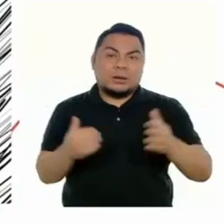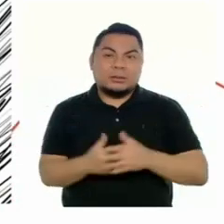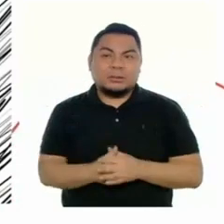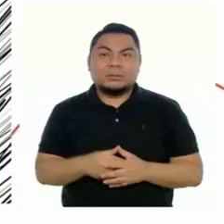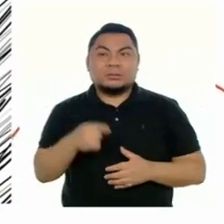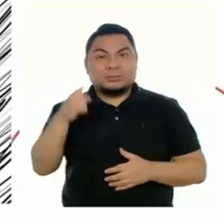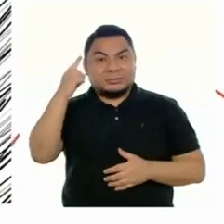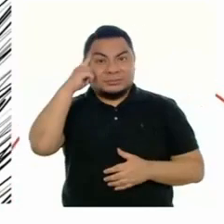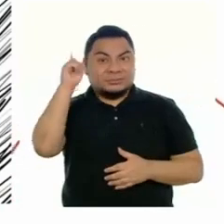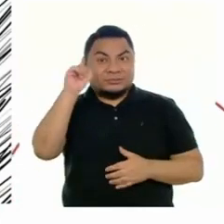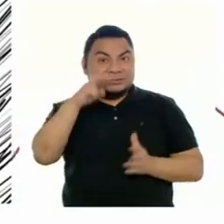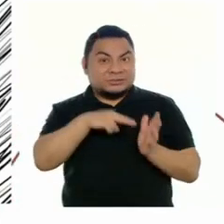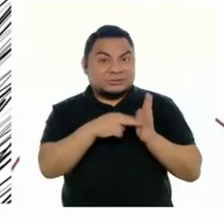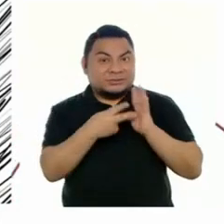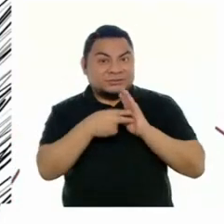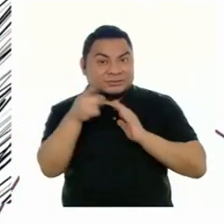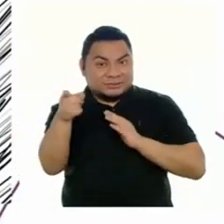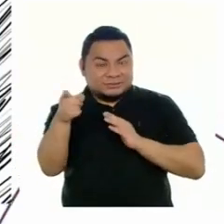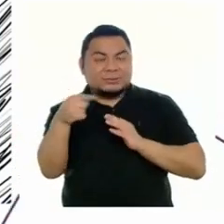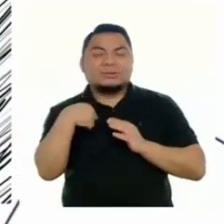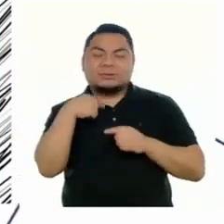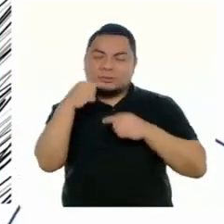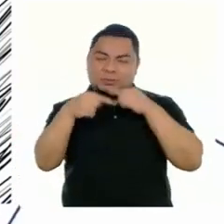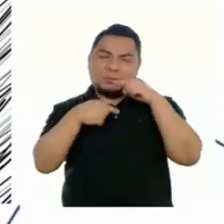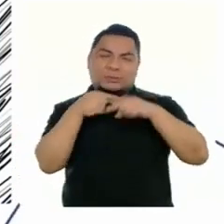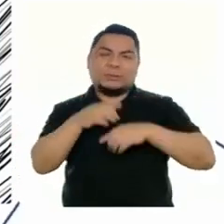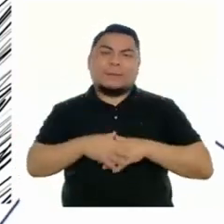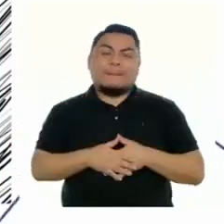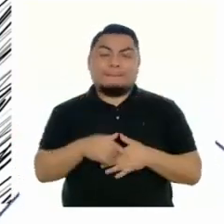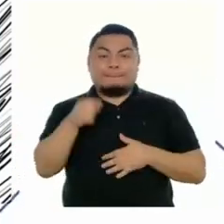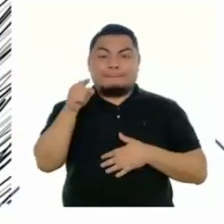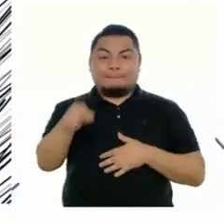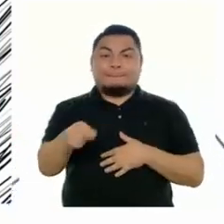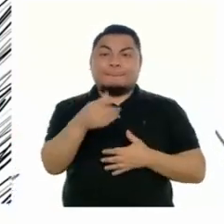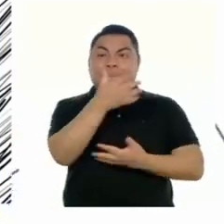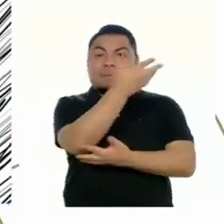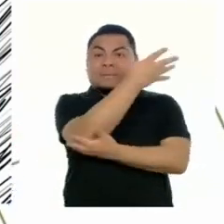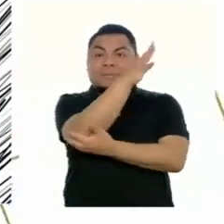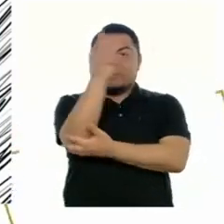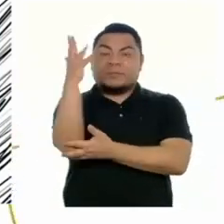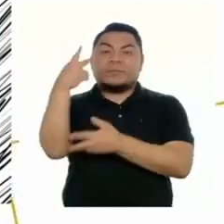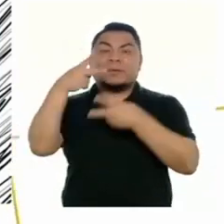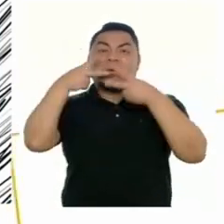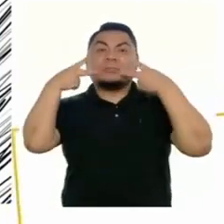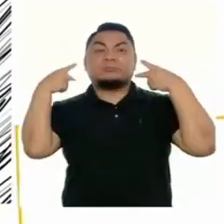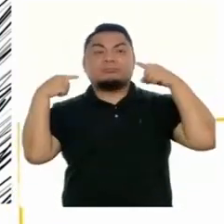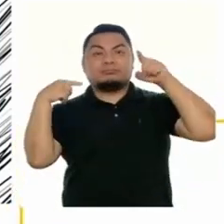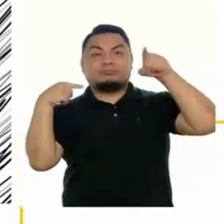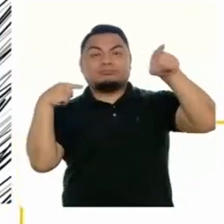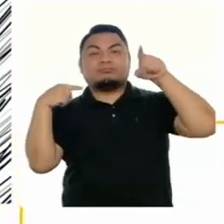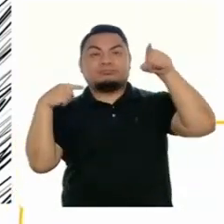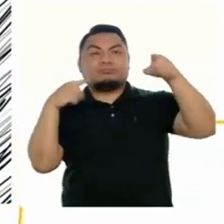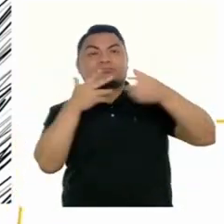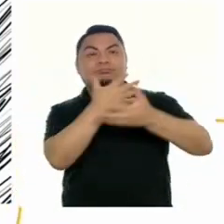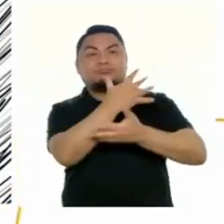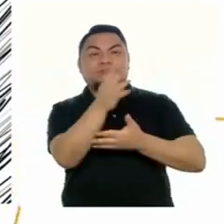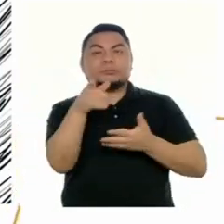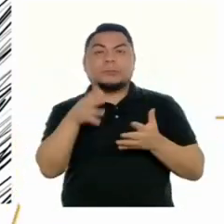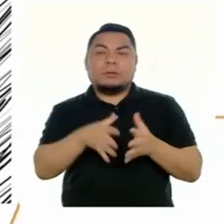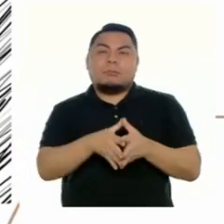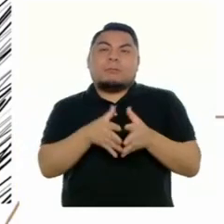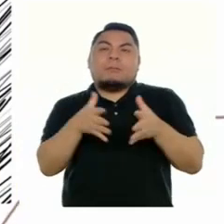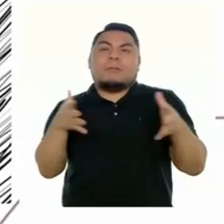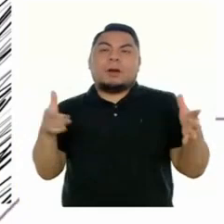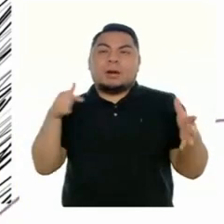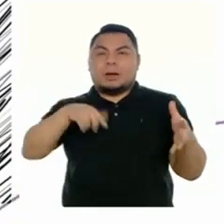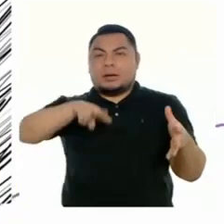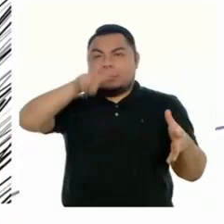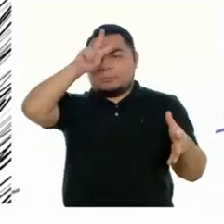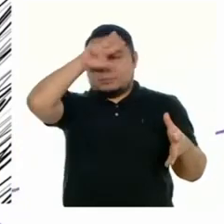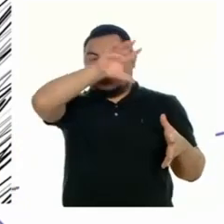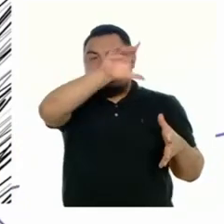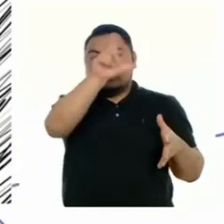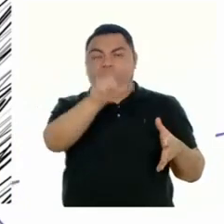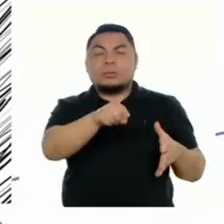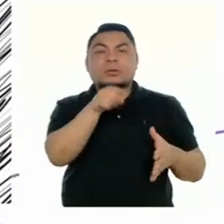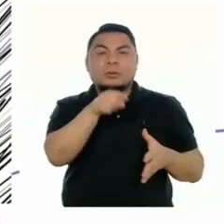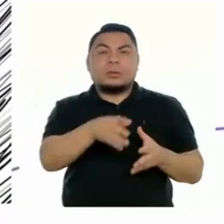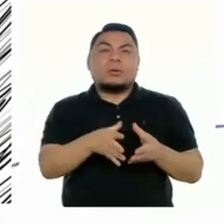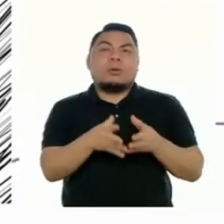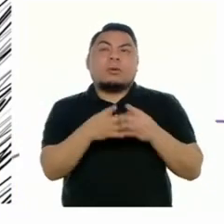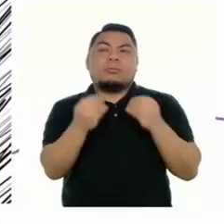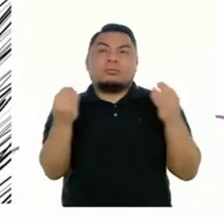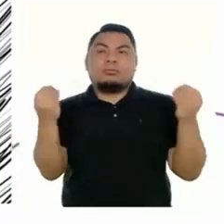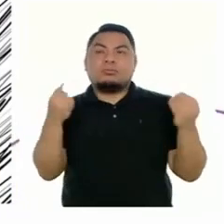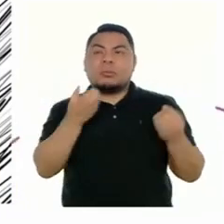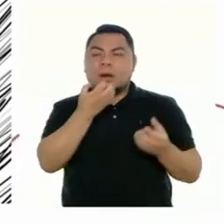sabes lo que son, ¿verdad? Yo te cuento. Los bosques amazónicos, cuya segunda mayor extensión se encuentra en el Perú, emiten